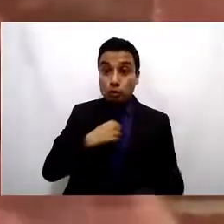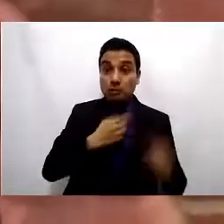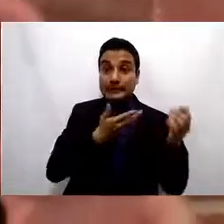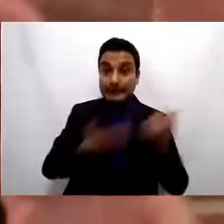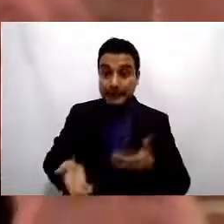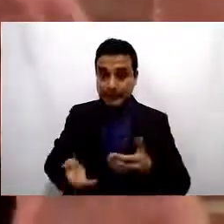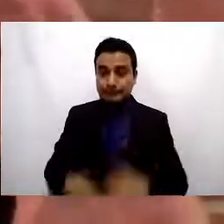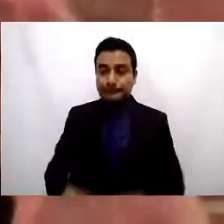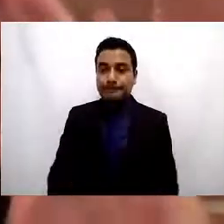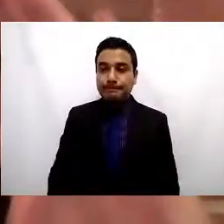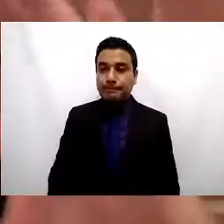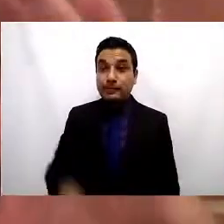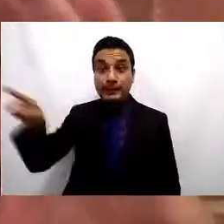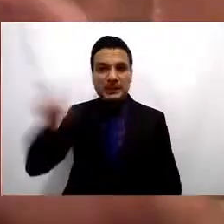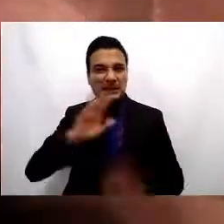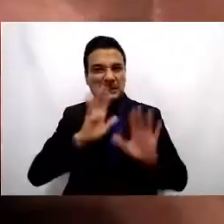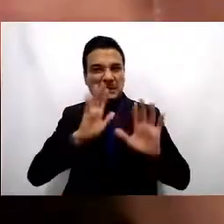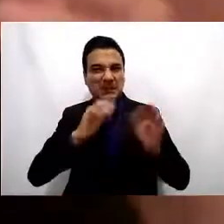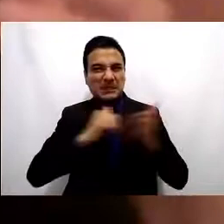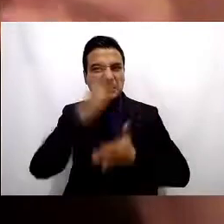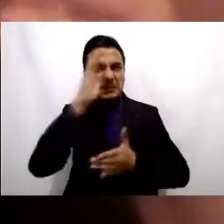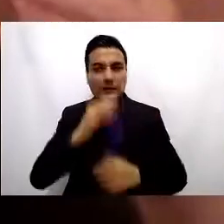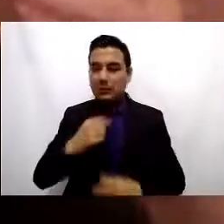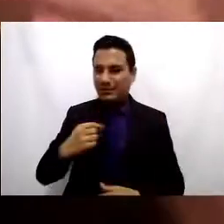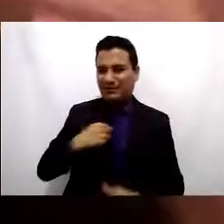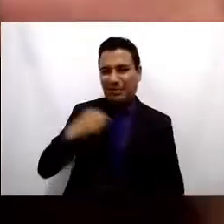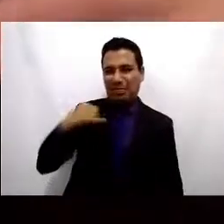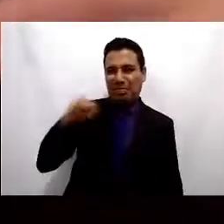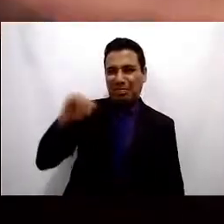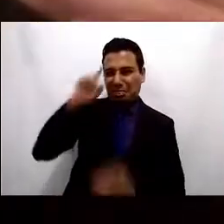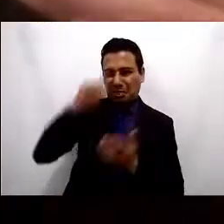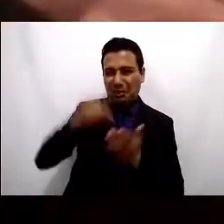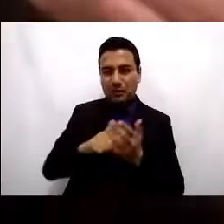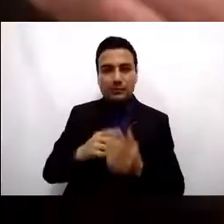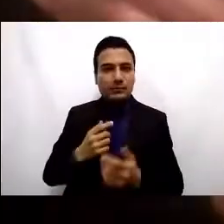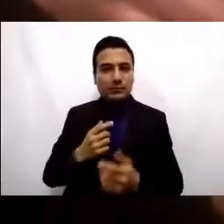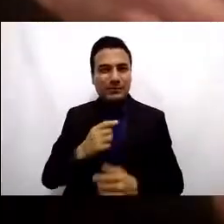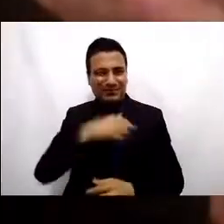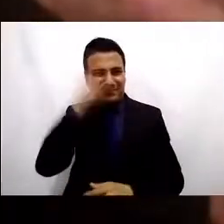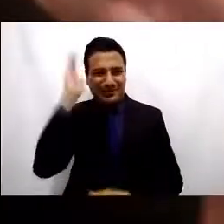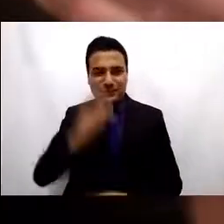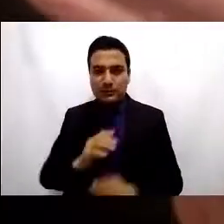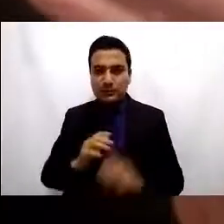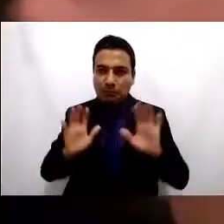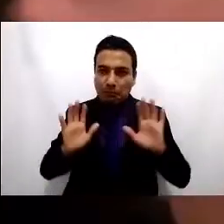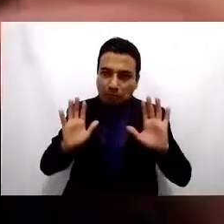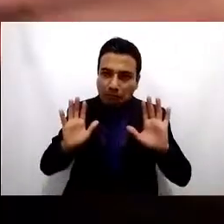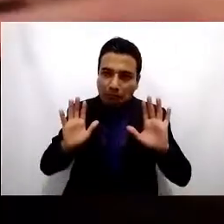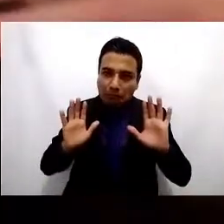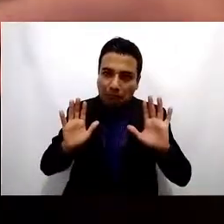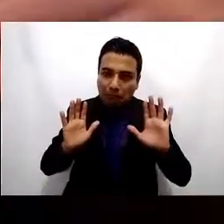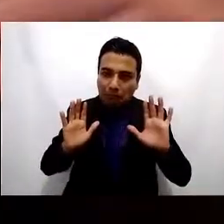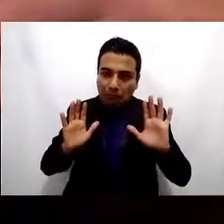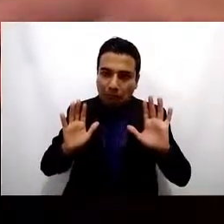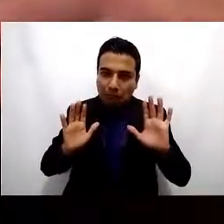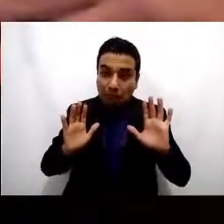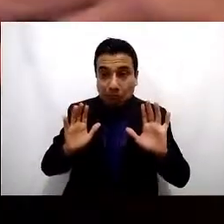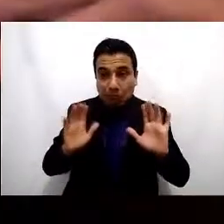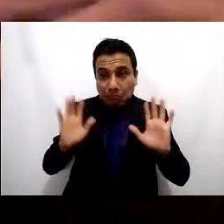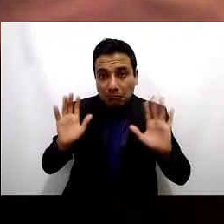inmediatamente fui expulsado por escéptico. Como uno carga la fama que carga. Entonces